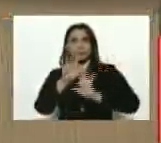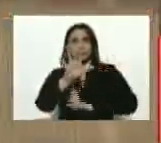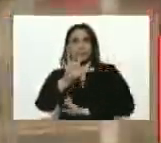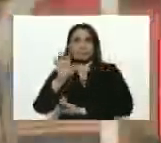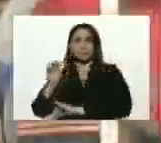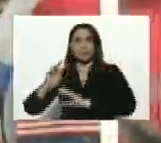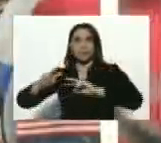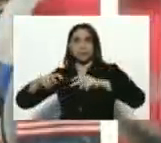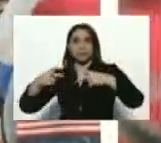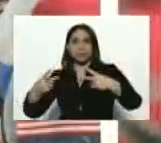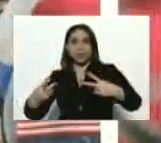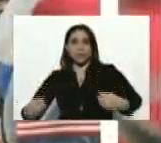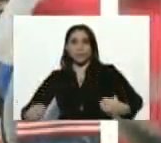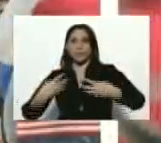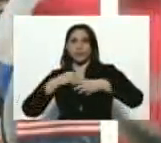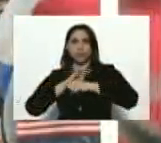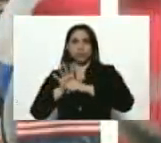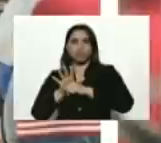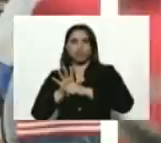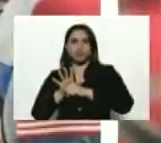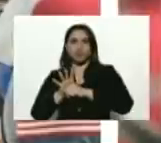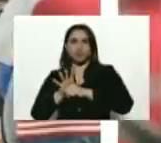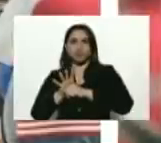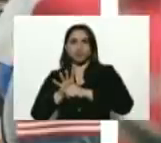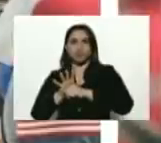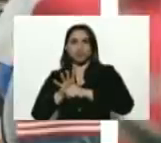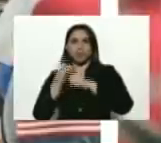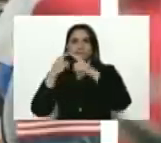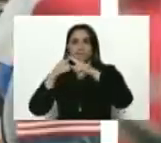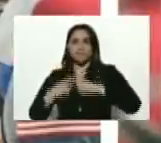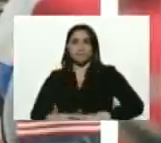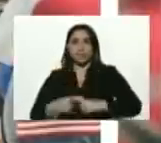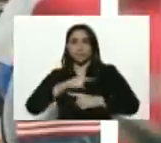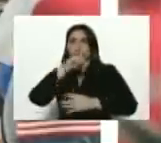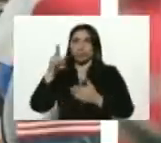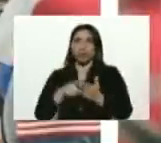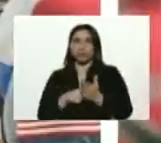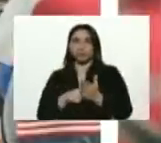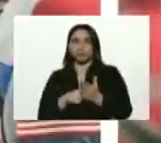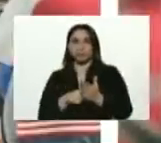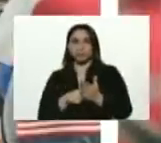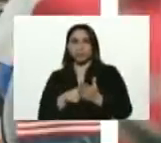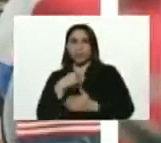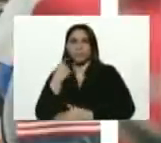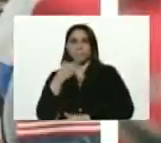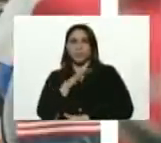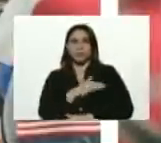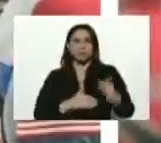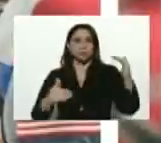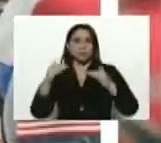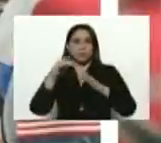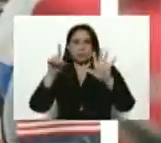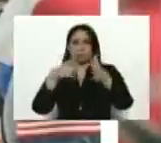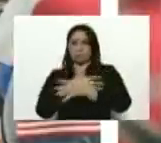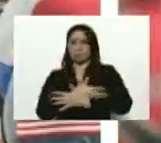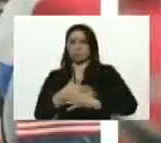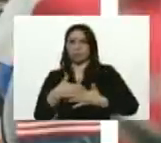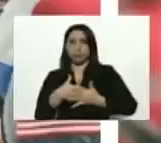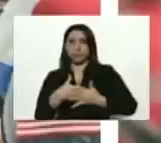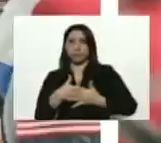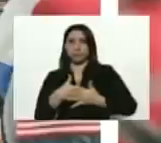650 nuevos casos de contagio y la cifra total de muertos supera los 6.000.